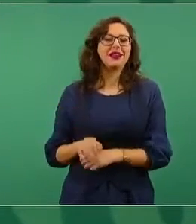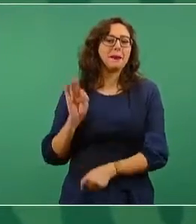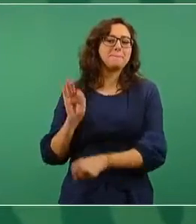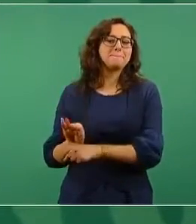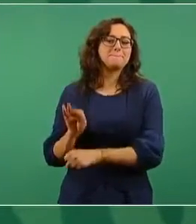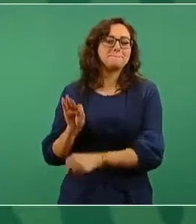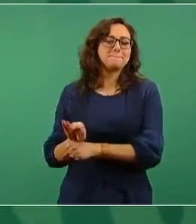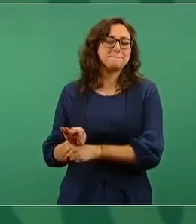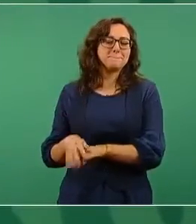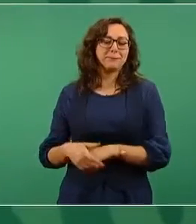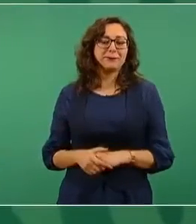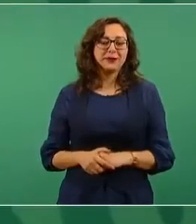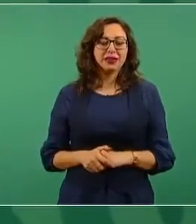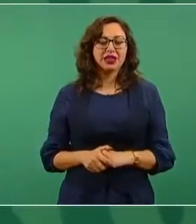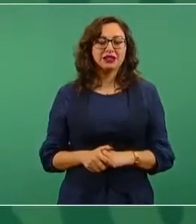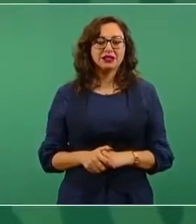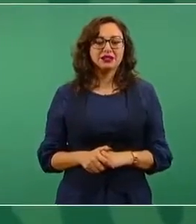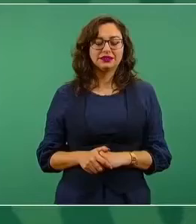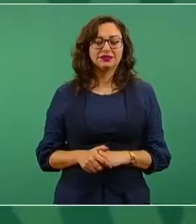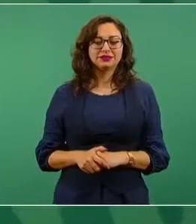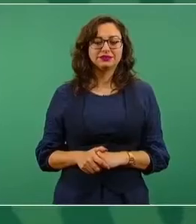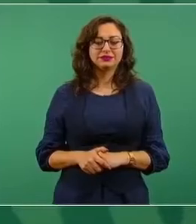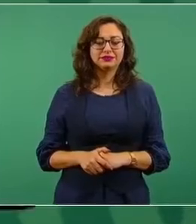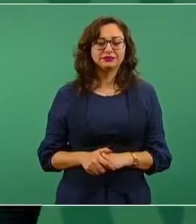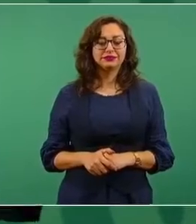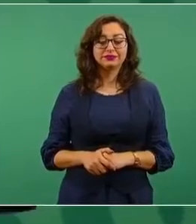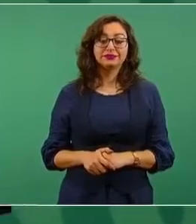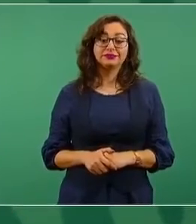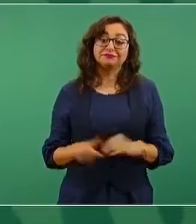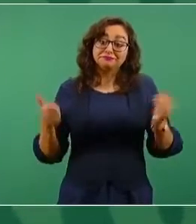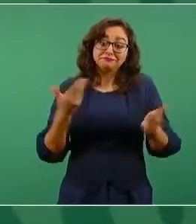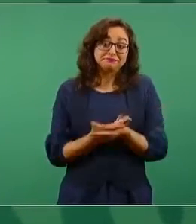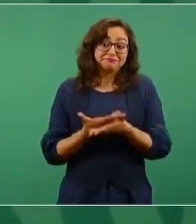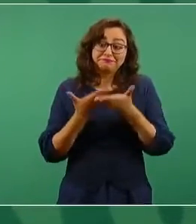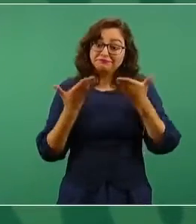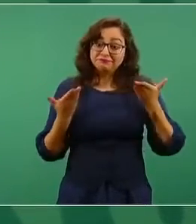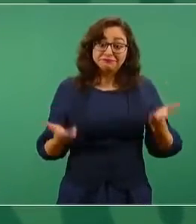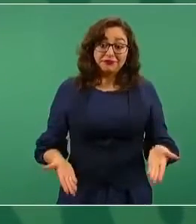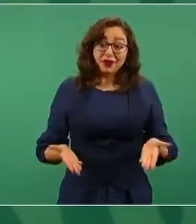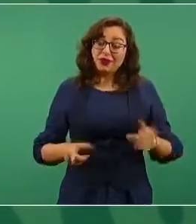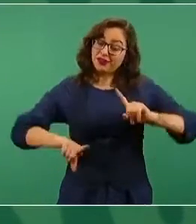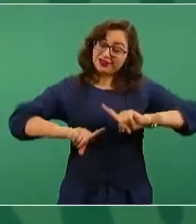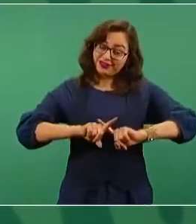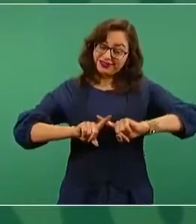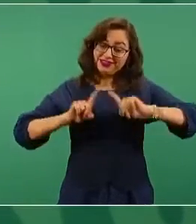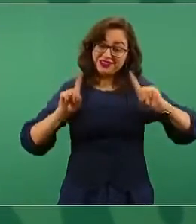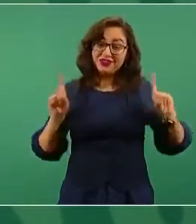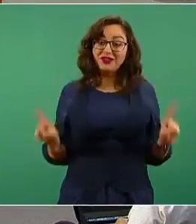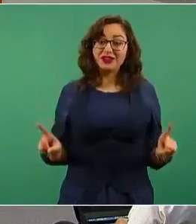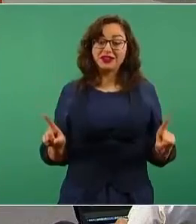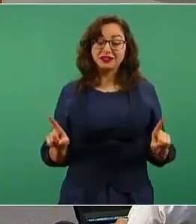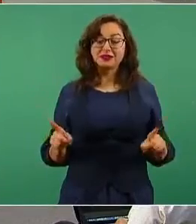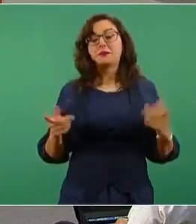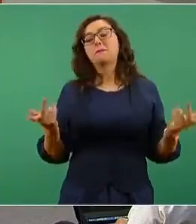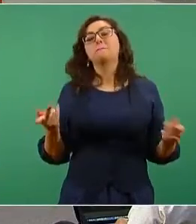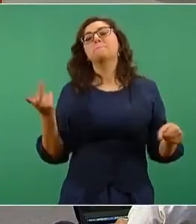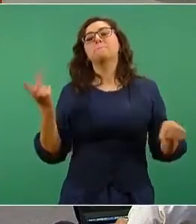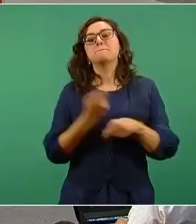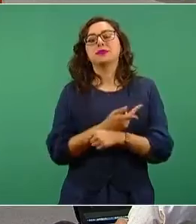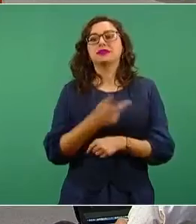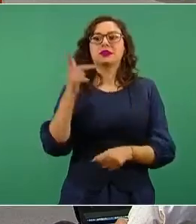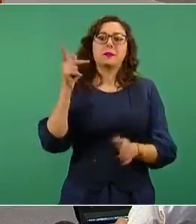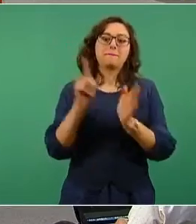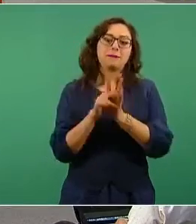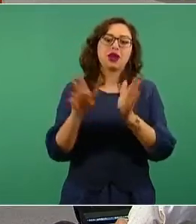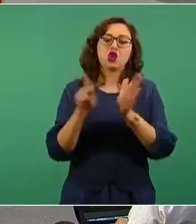Entonces, ahora como ya no es el tiempo de antes, los del País,